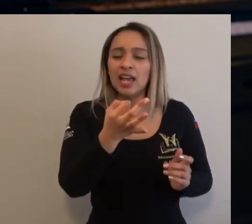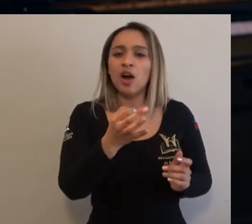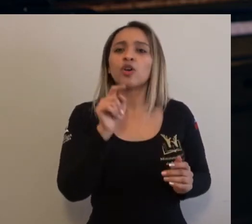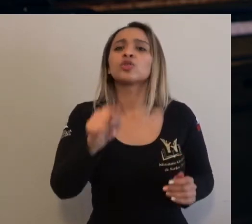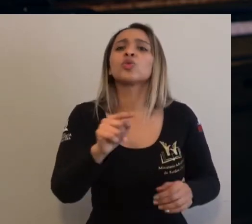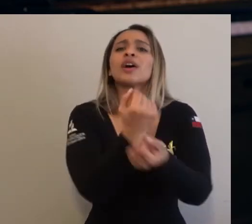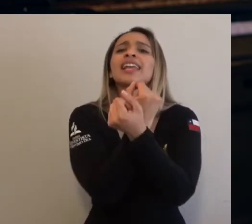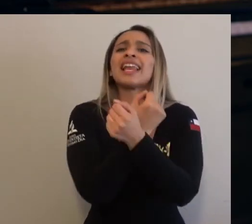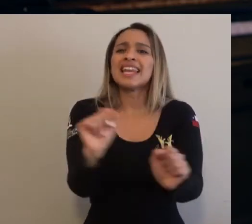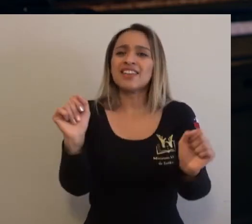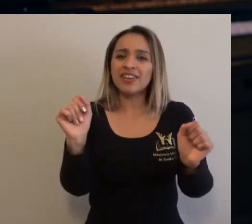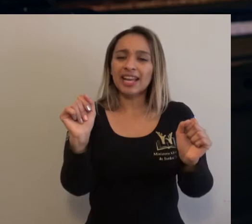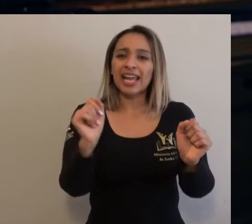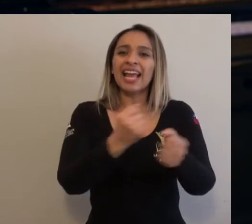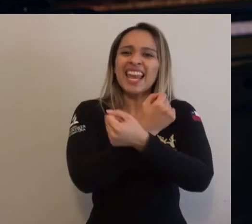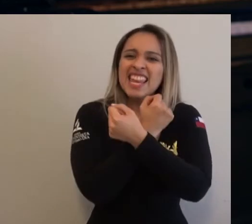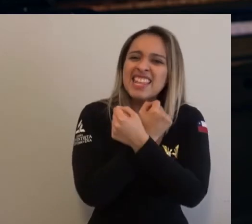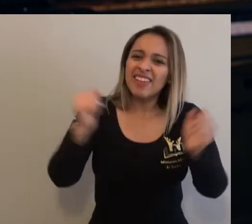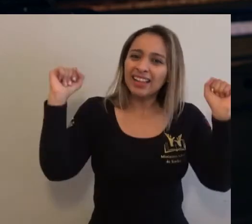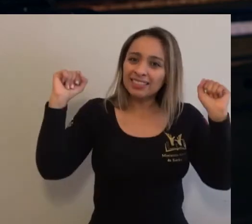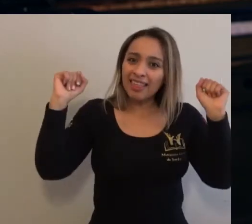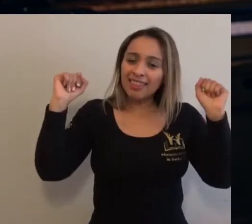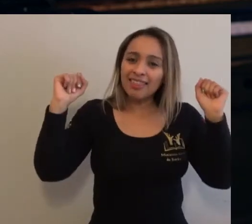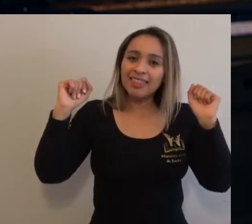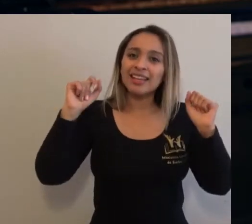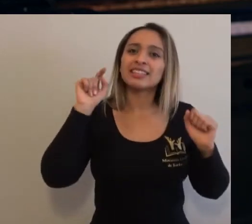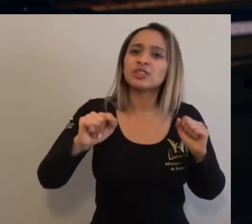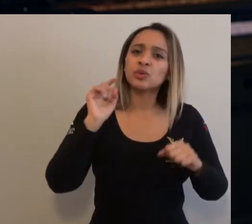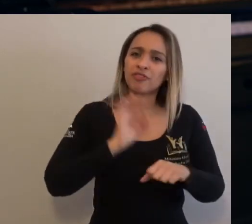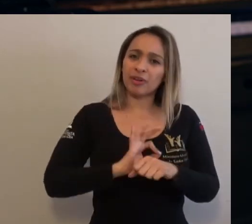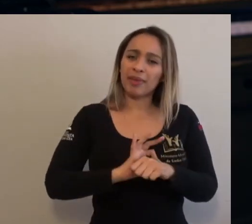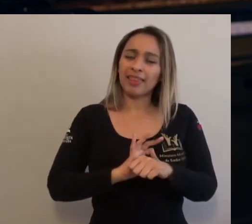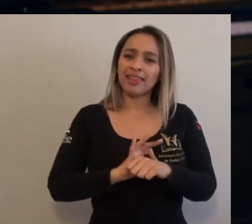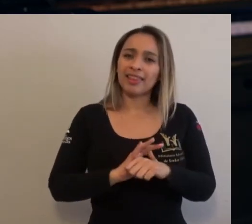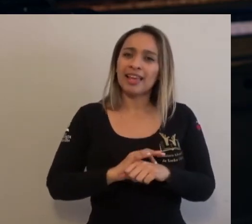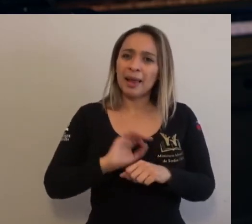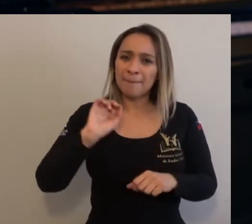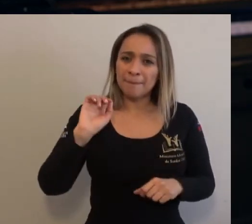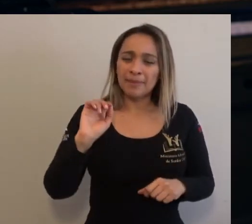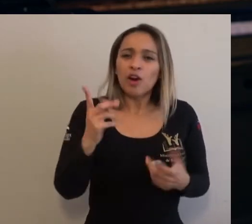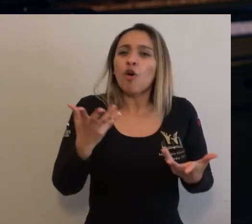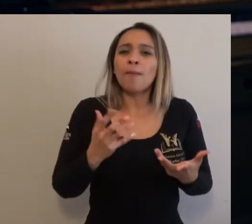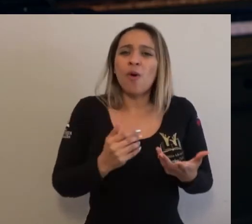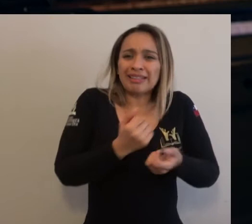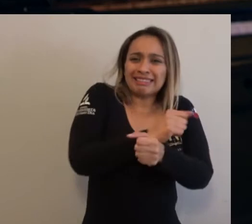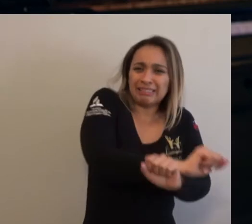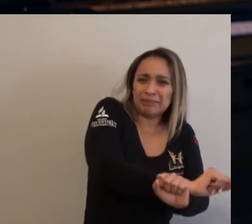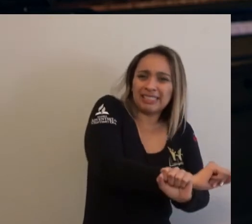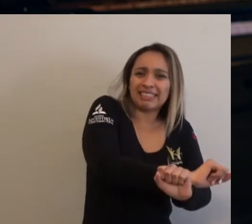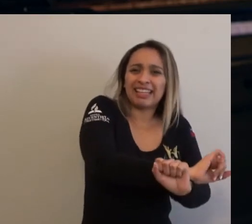eres libre de tu enfermedad. Habla de la palabra libertad. O sea, es como una forma de